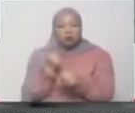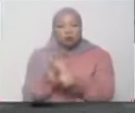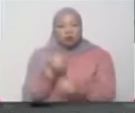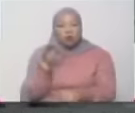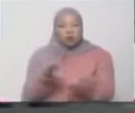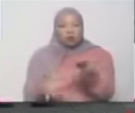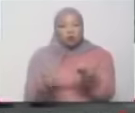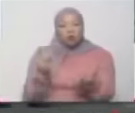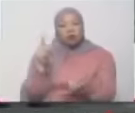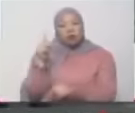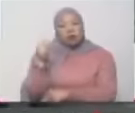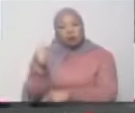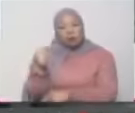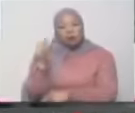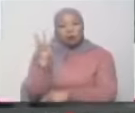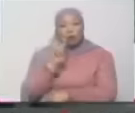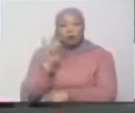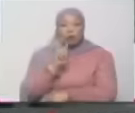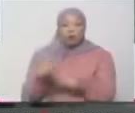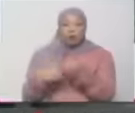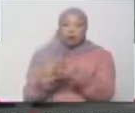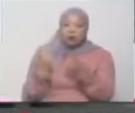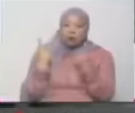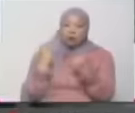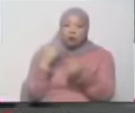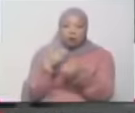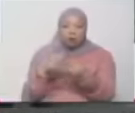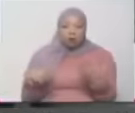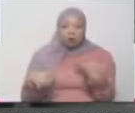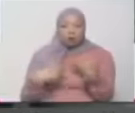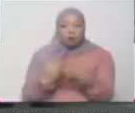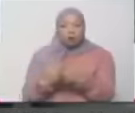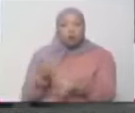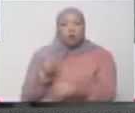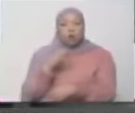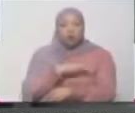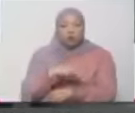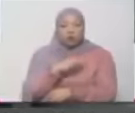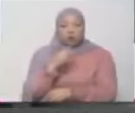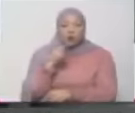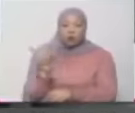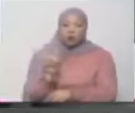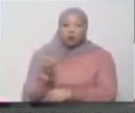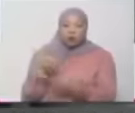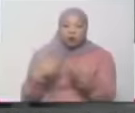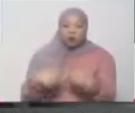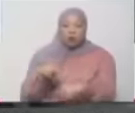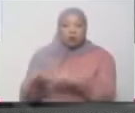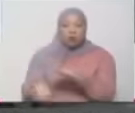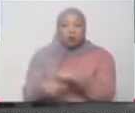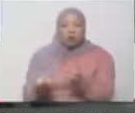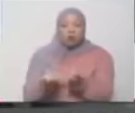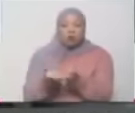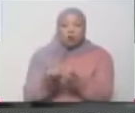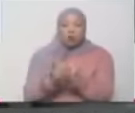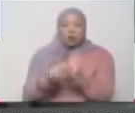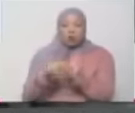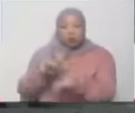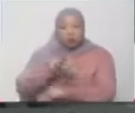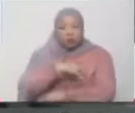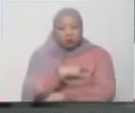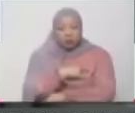de los pocos países que puede formarse gratuitamente en todos los municipios del país en preescolar, escuela, liceo y